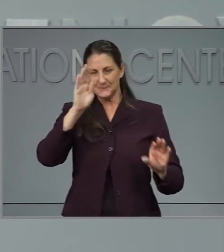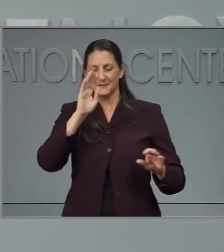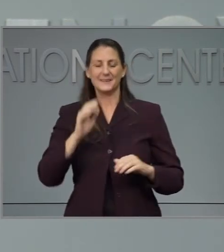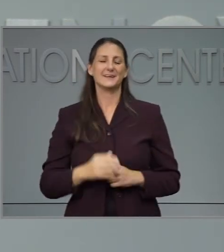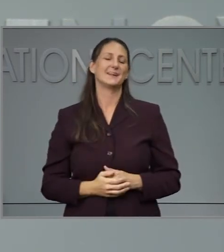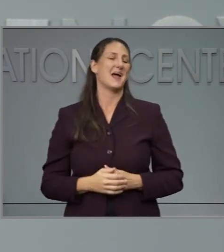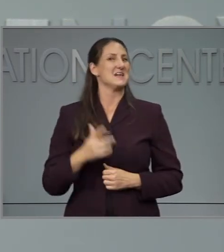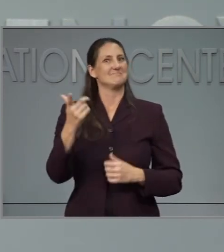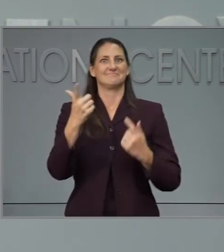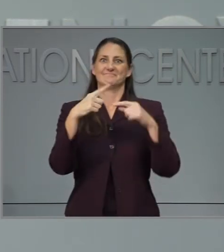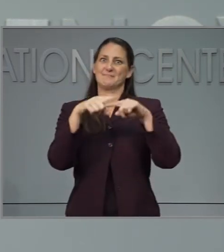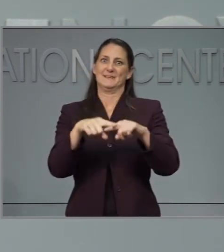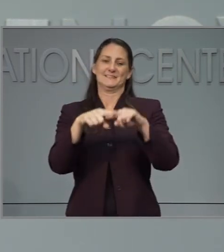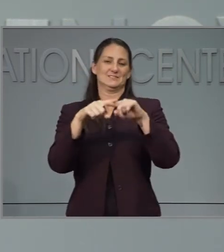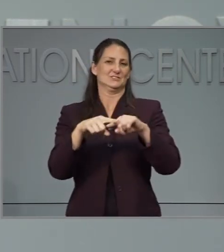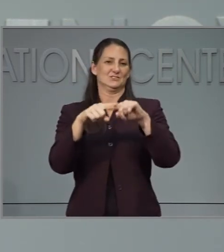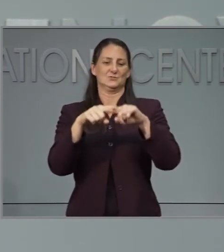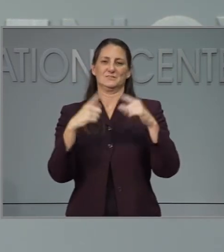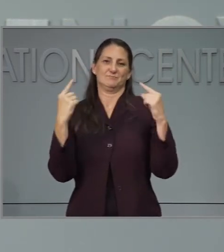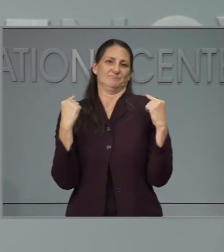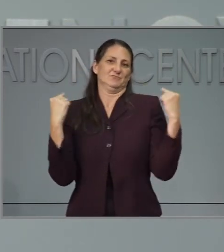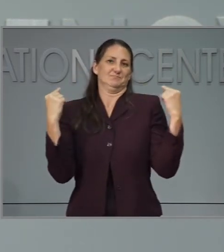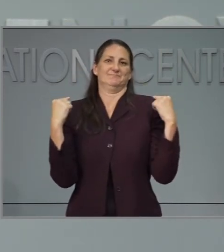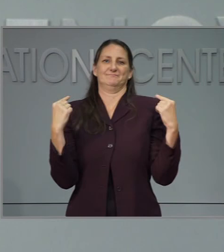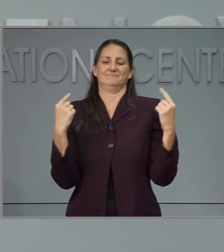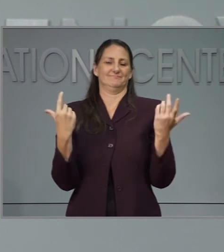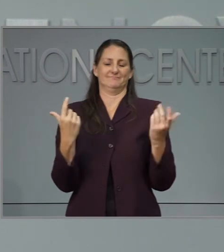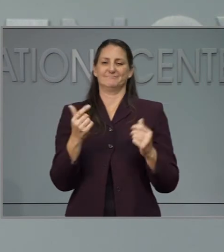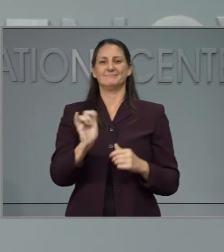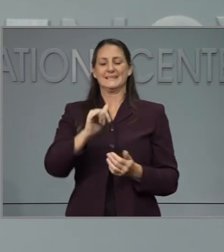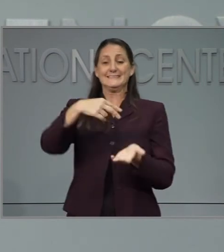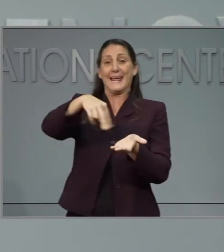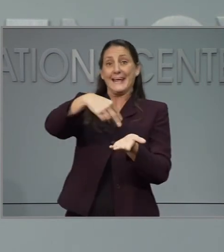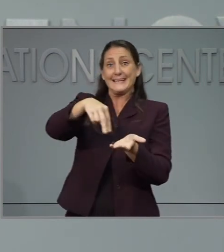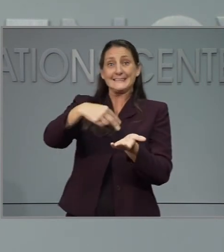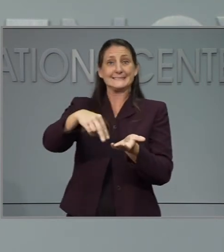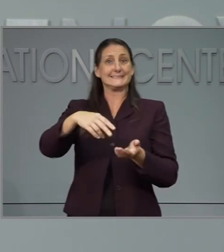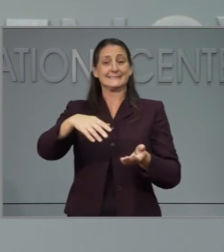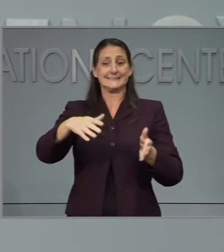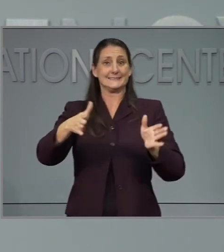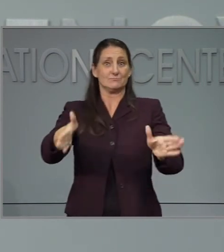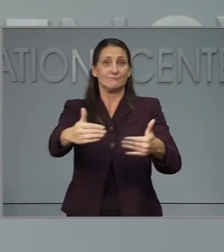la distribución física de estos estudios de yoga y